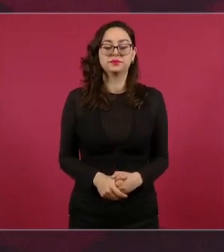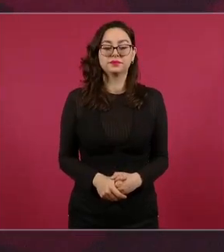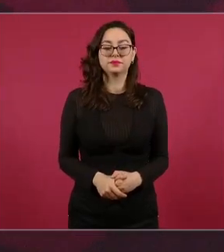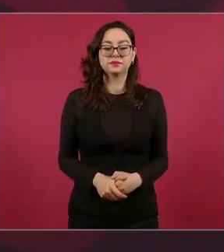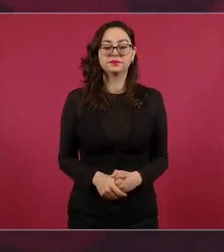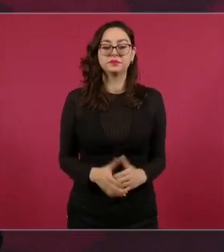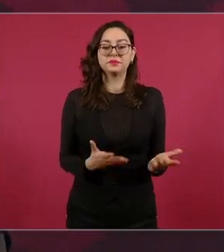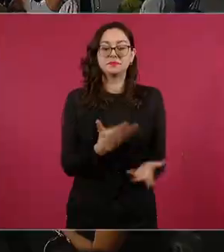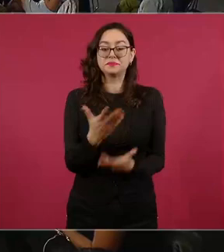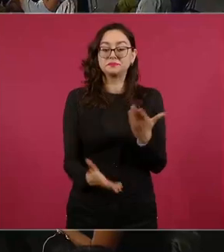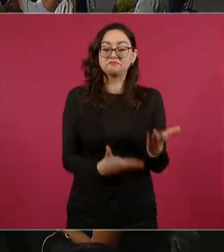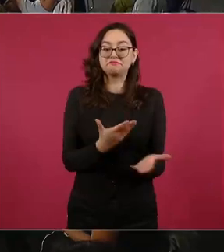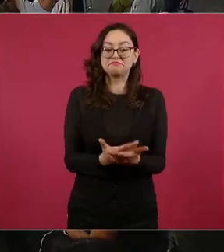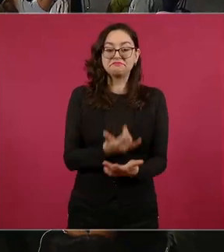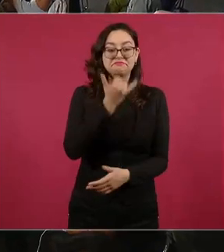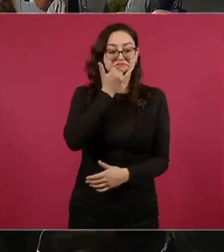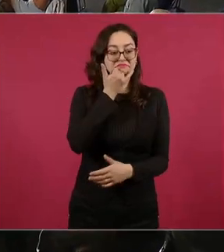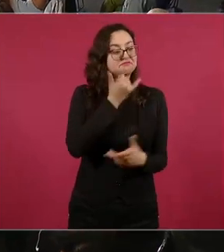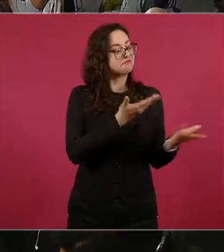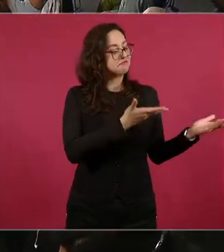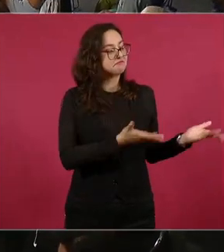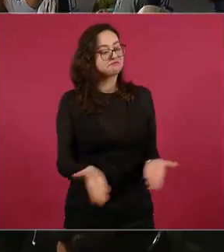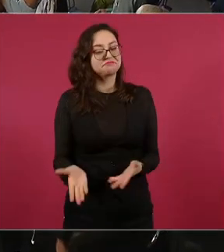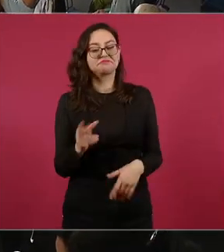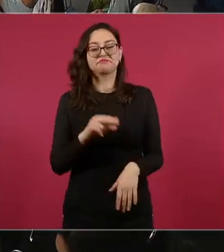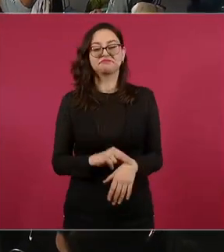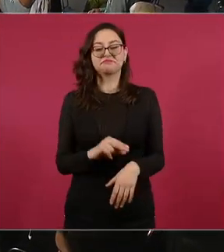ya ofrecí disculpas y ahora sí ya el doctor.